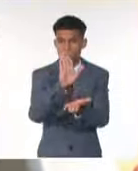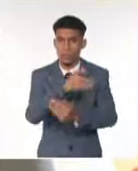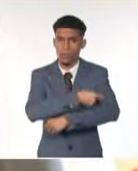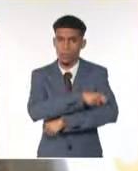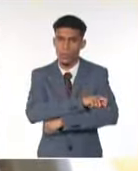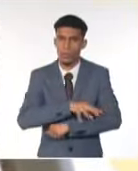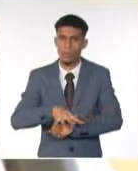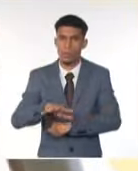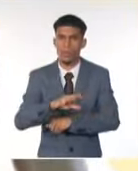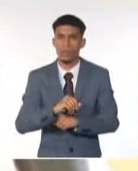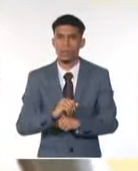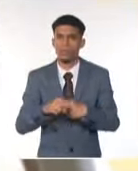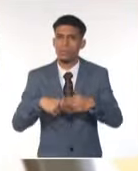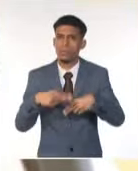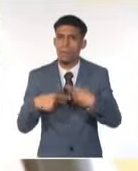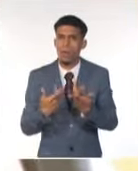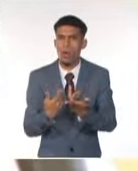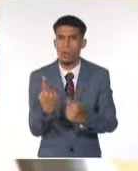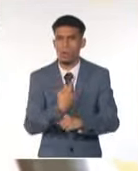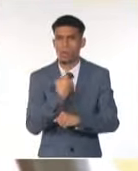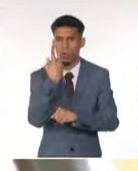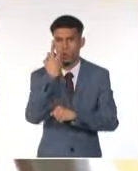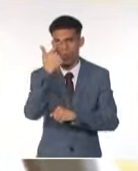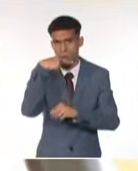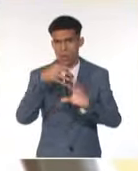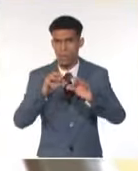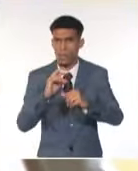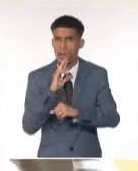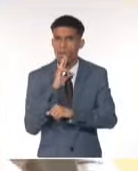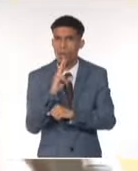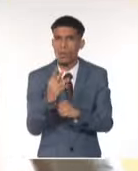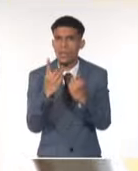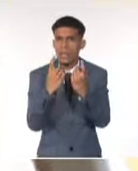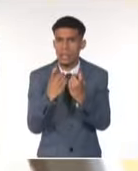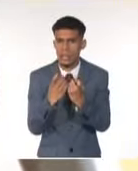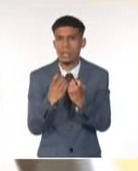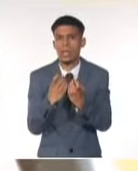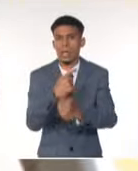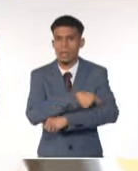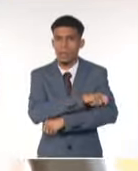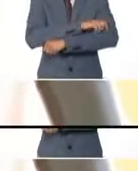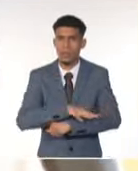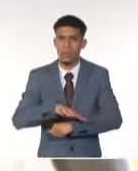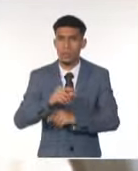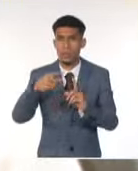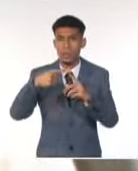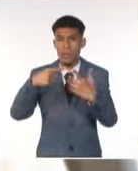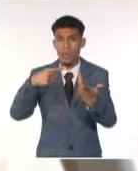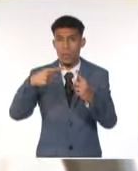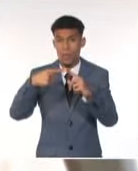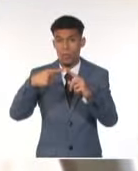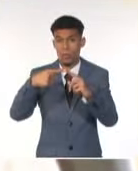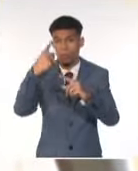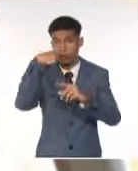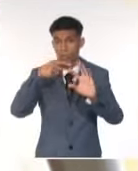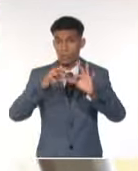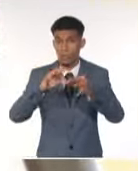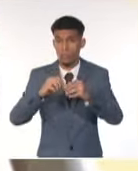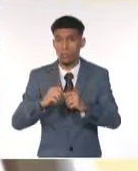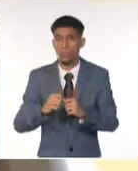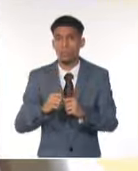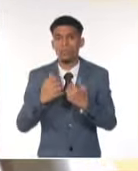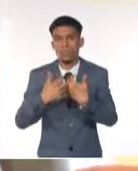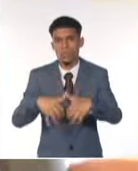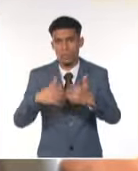¿Qué vamos a hacer los artemiseños para responder a las necesidades del pueblo? En primer orden, para Artemisa, un peso importante es la